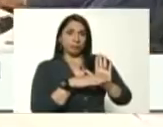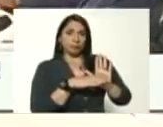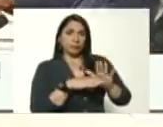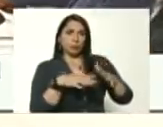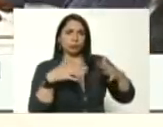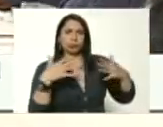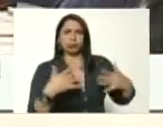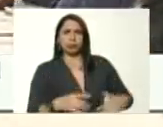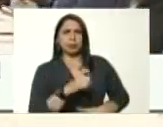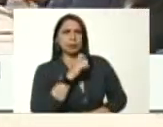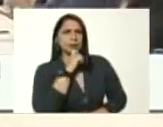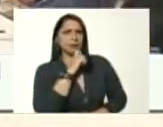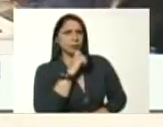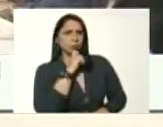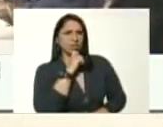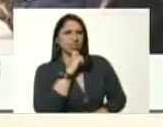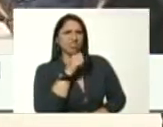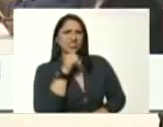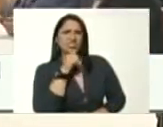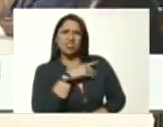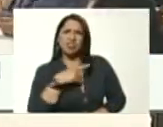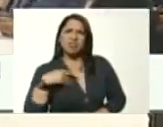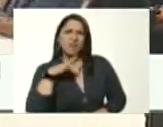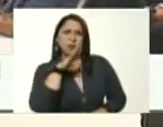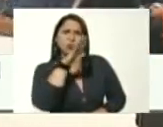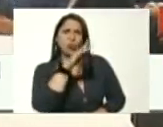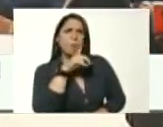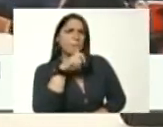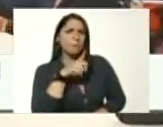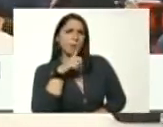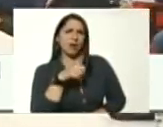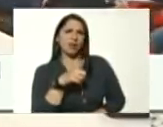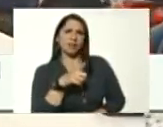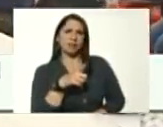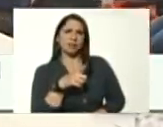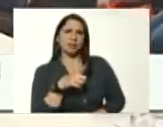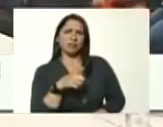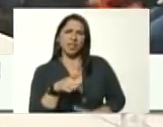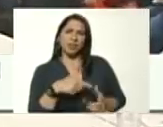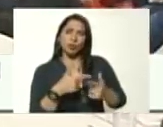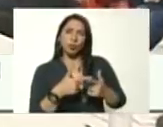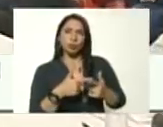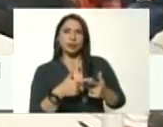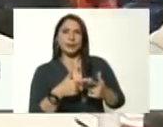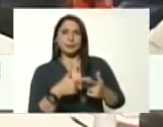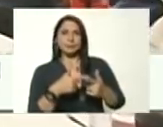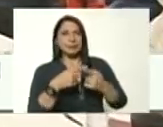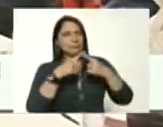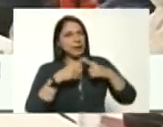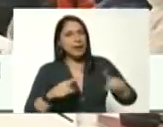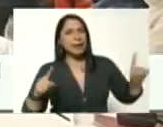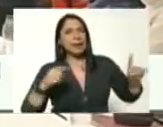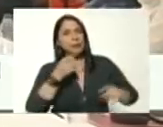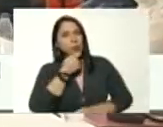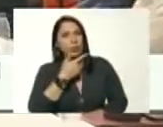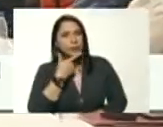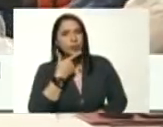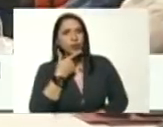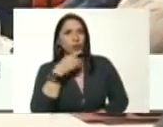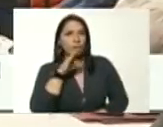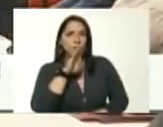dificultades sí no como sería hermoso que en un futuro